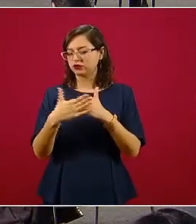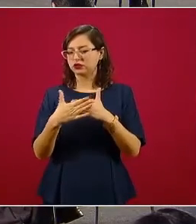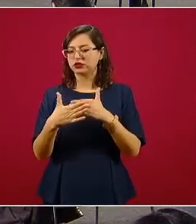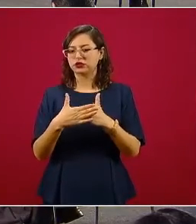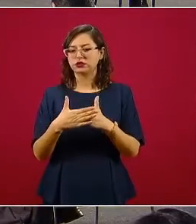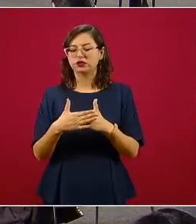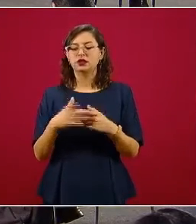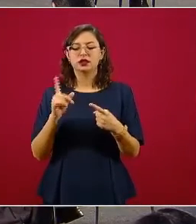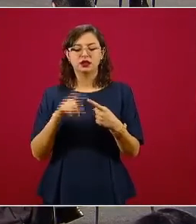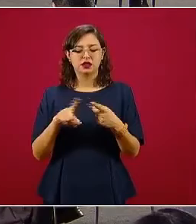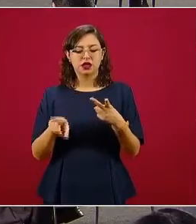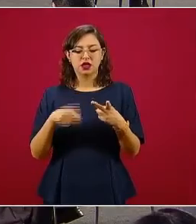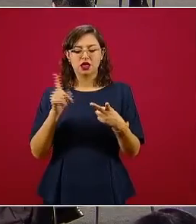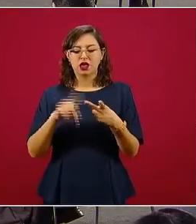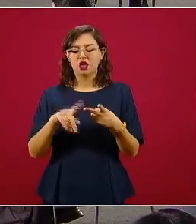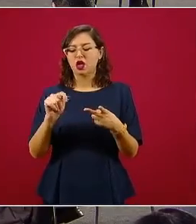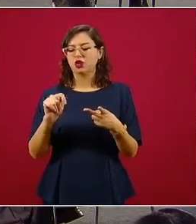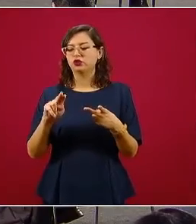de Tuxpan,